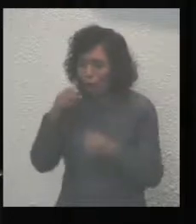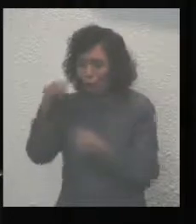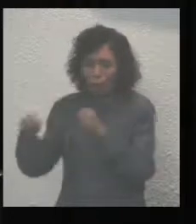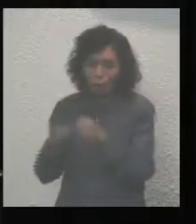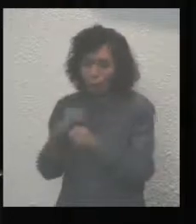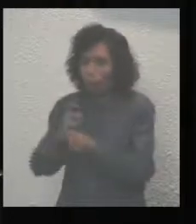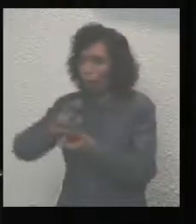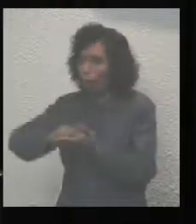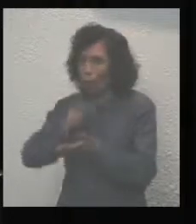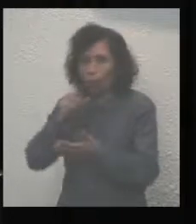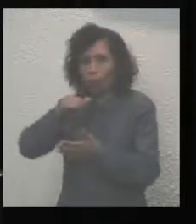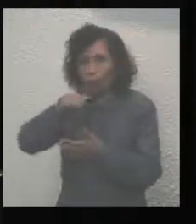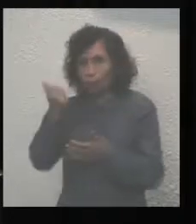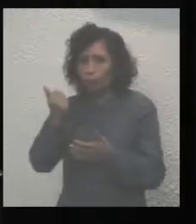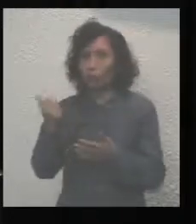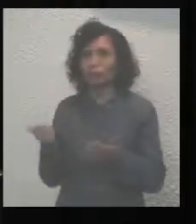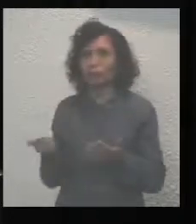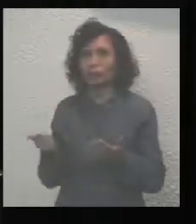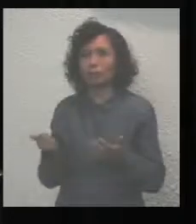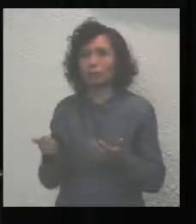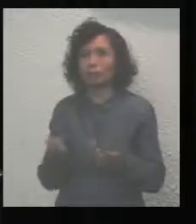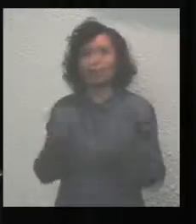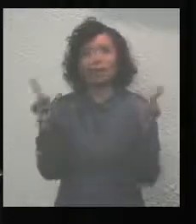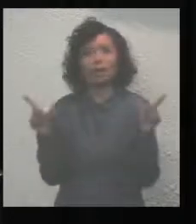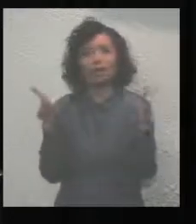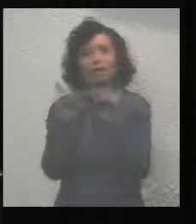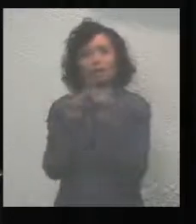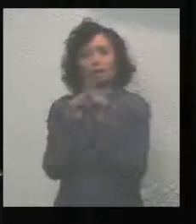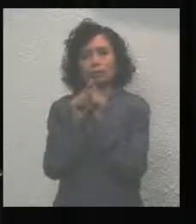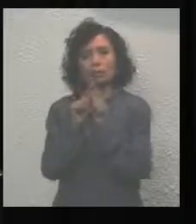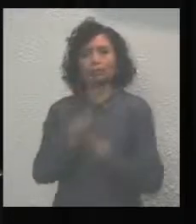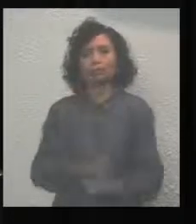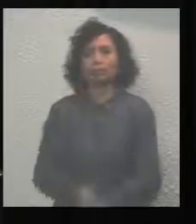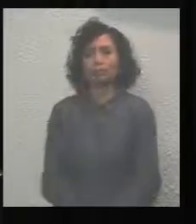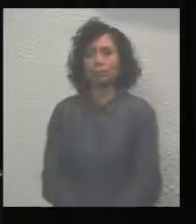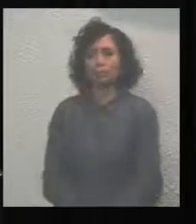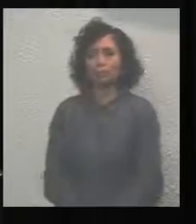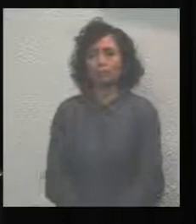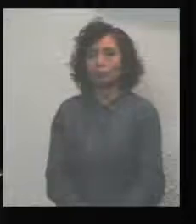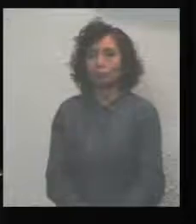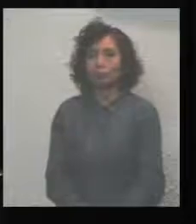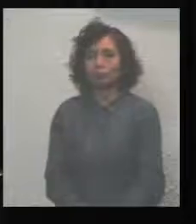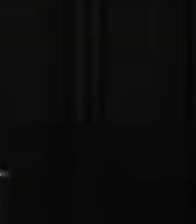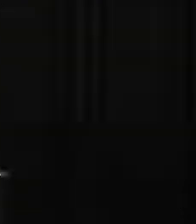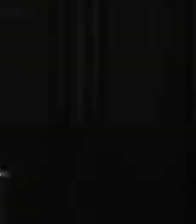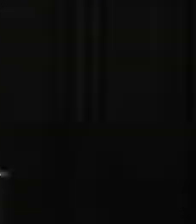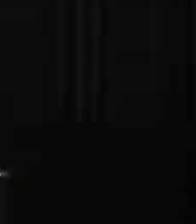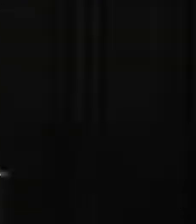también lo escribió García Márquez. Es cuanto, señora presidenta de la mesa directiva. Muchas gracias.